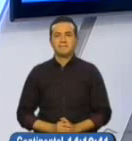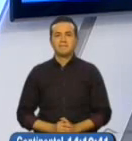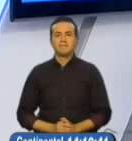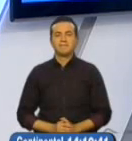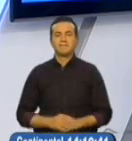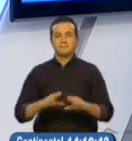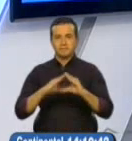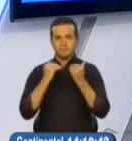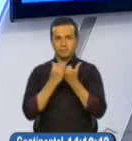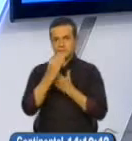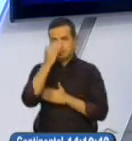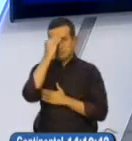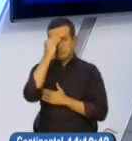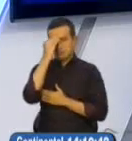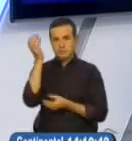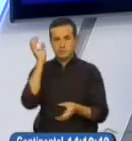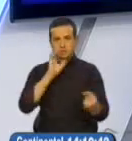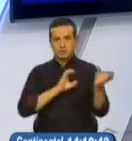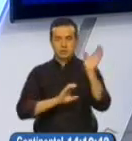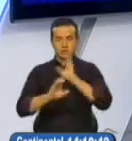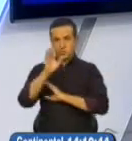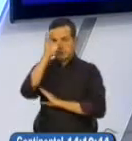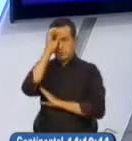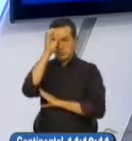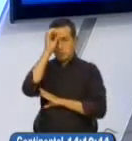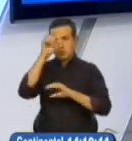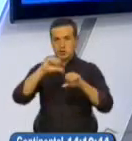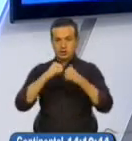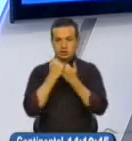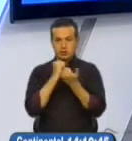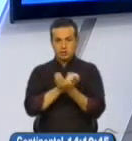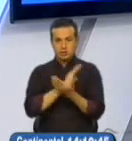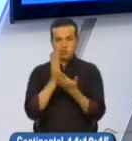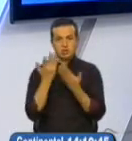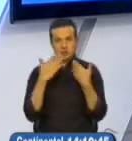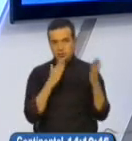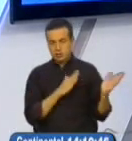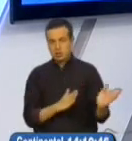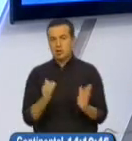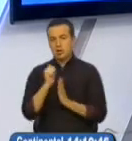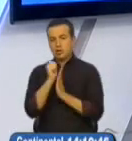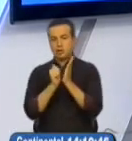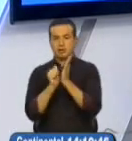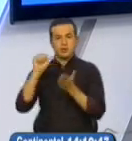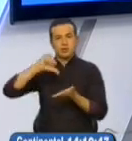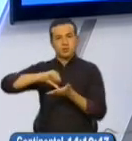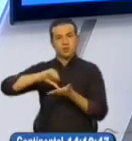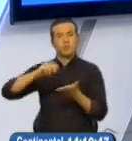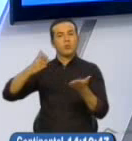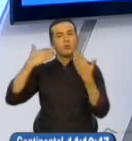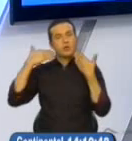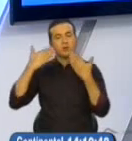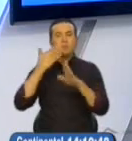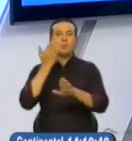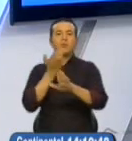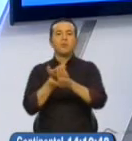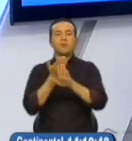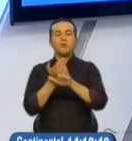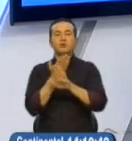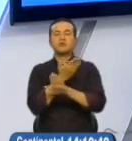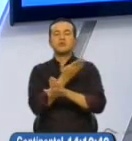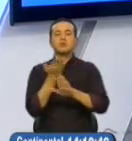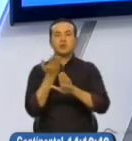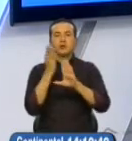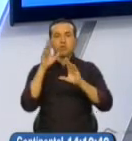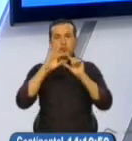La Comisión de Educación, Ciencia y Cultura de la Asamblea Nacional cumple una agenda en la ciudad de Guayaquil, acogiendo los planteamientos realizados por